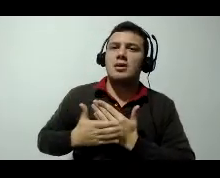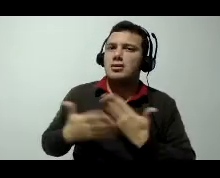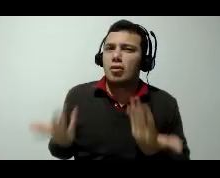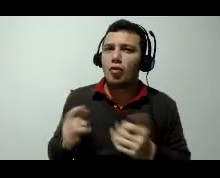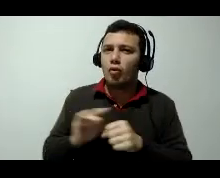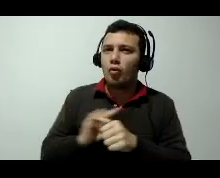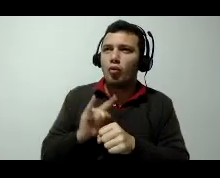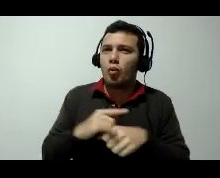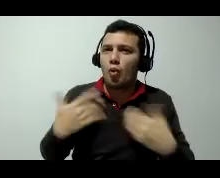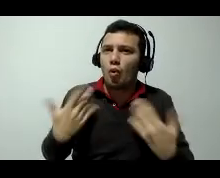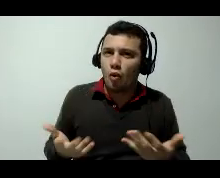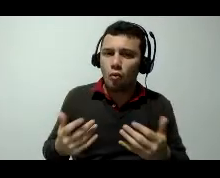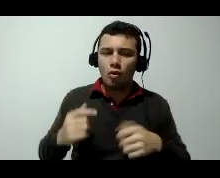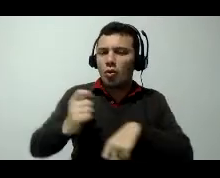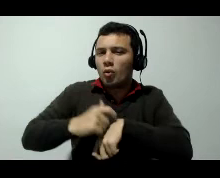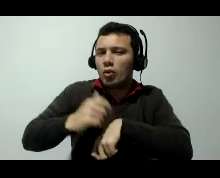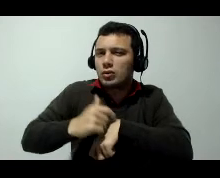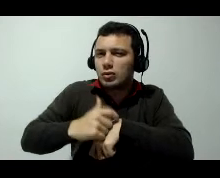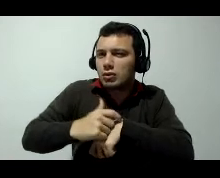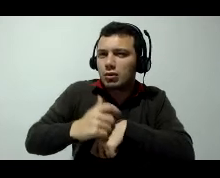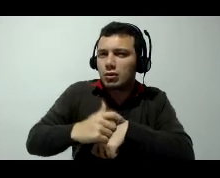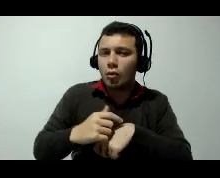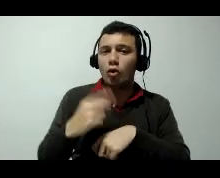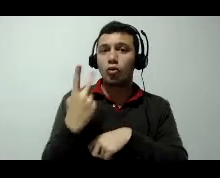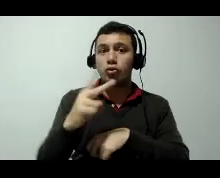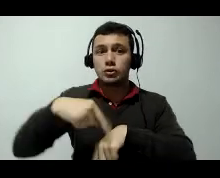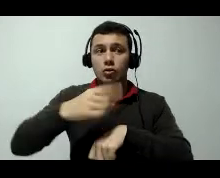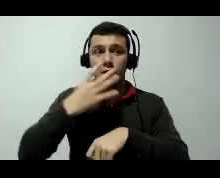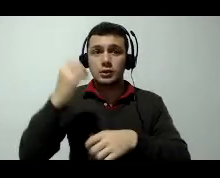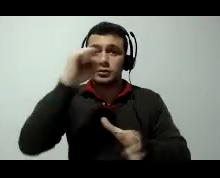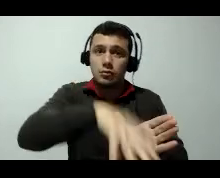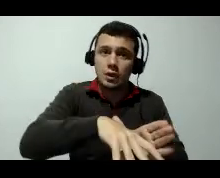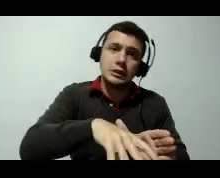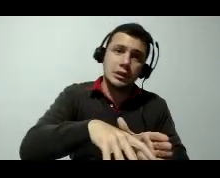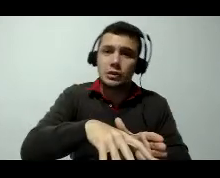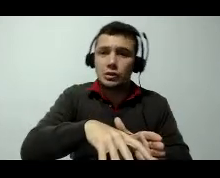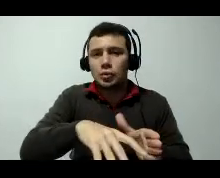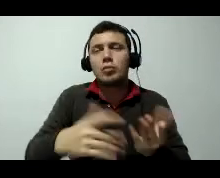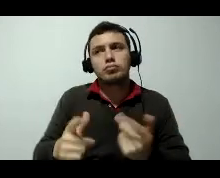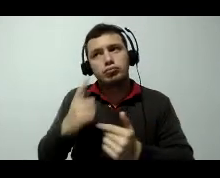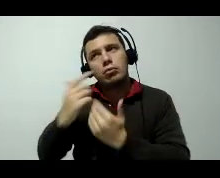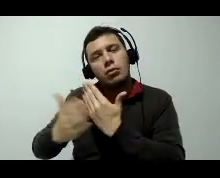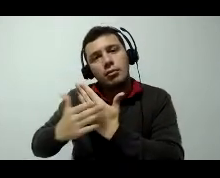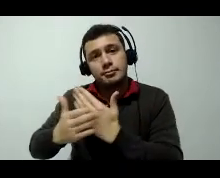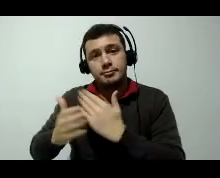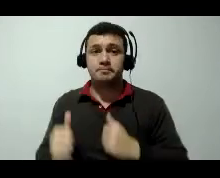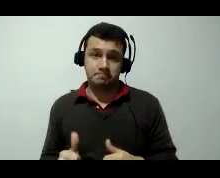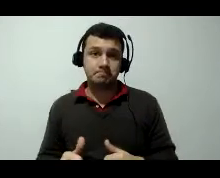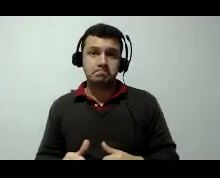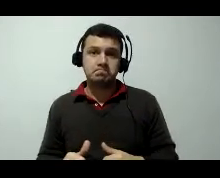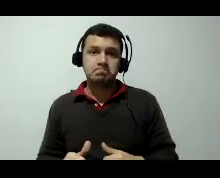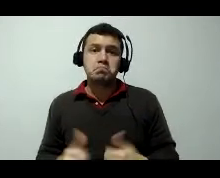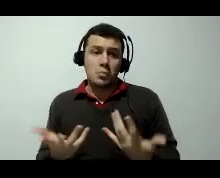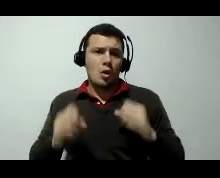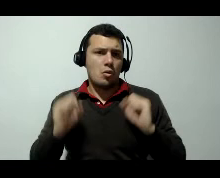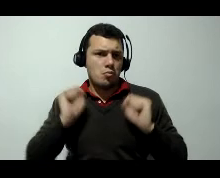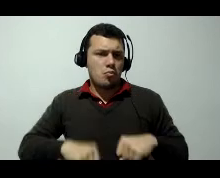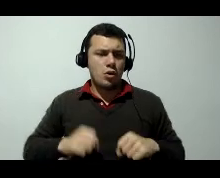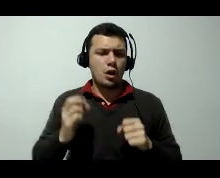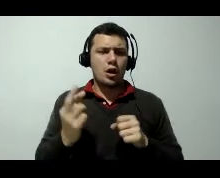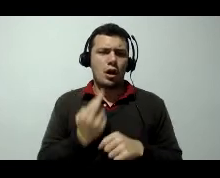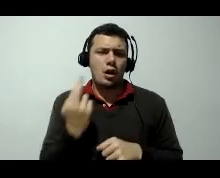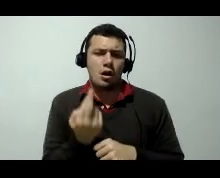El hecho de que yo tenga un uso extendido no me va a dejar de lado los otros cuidados que yo debo tener en cuanto a dónde